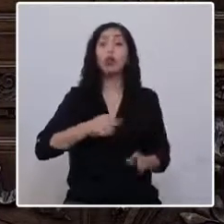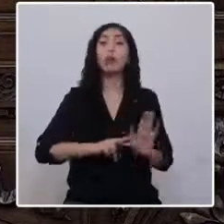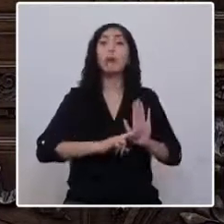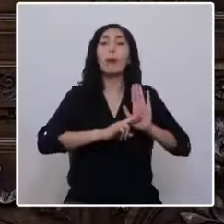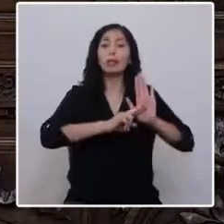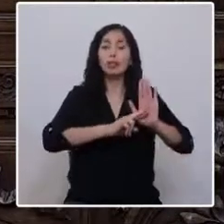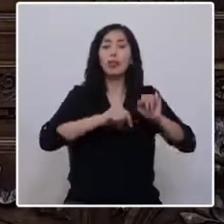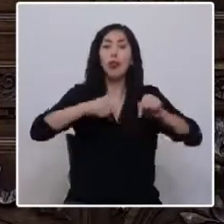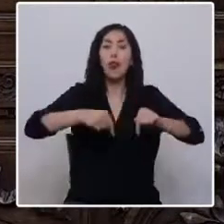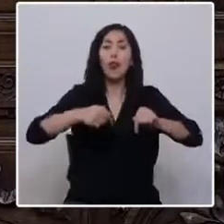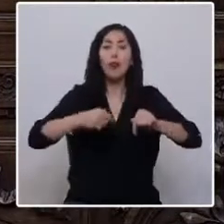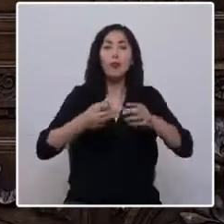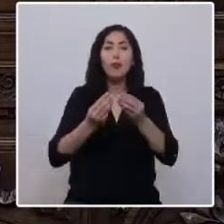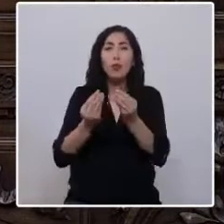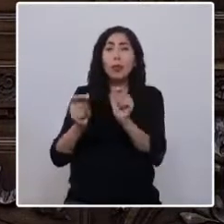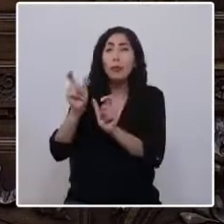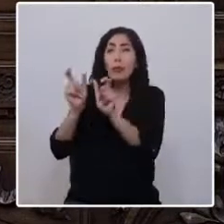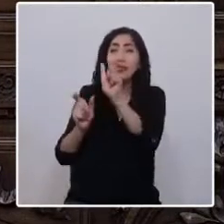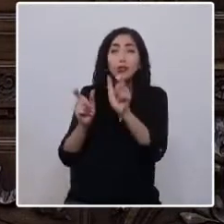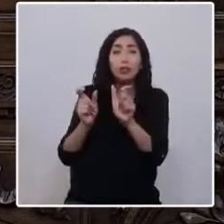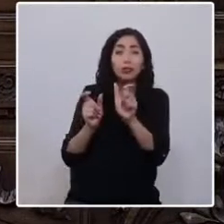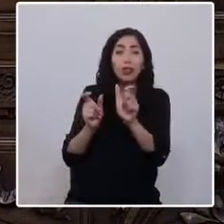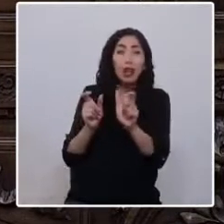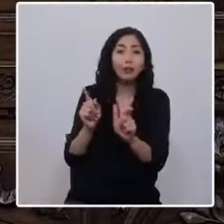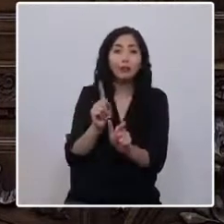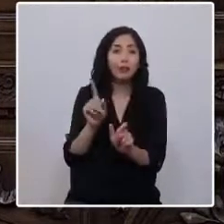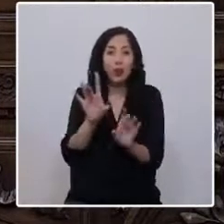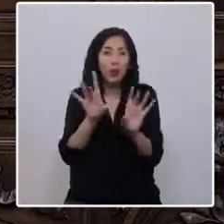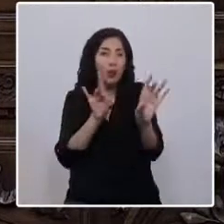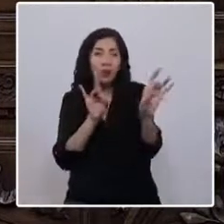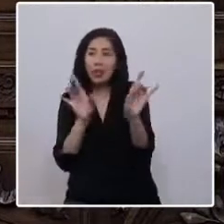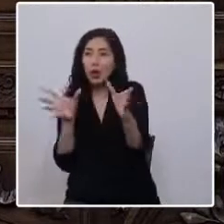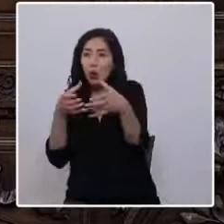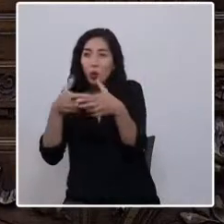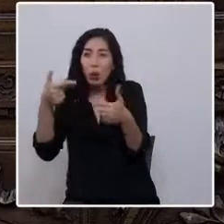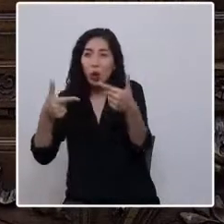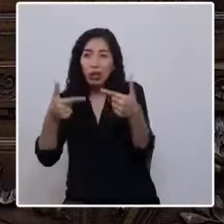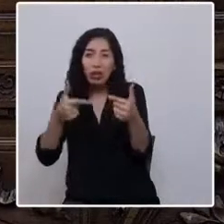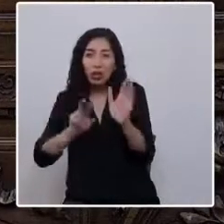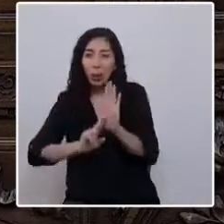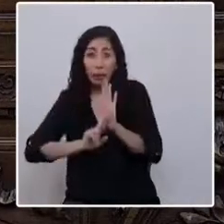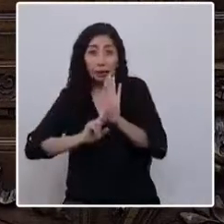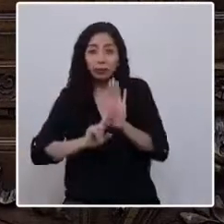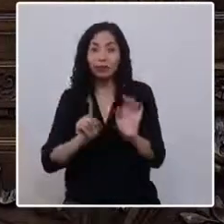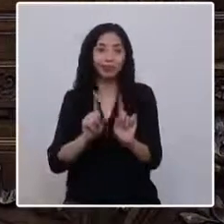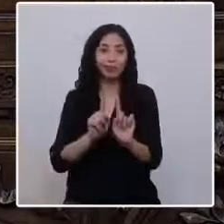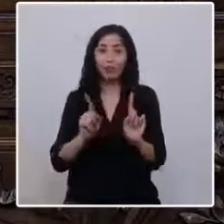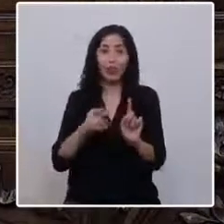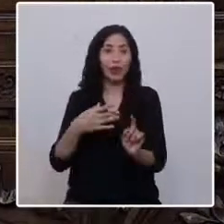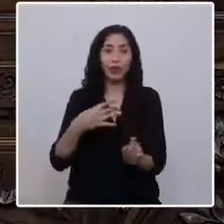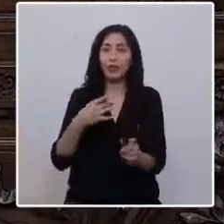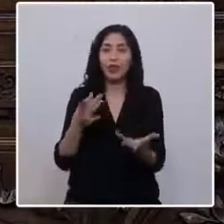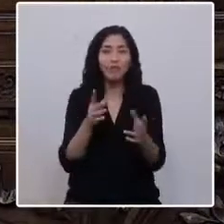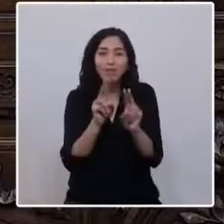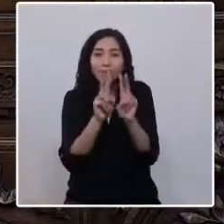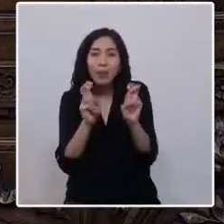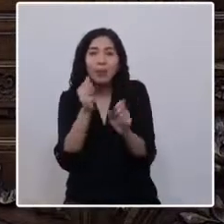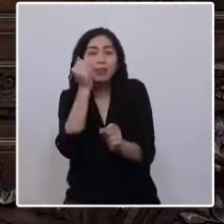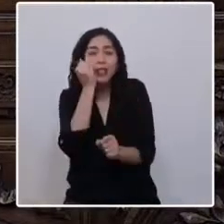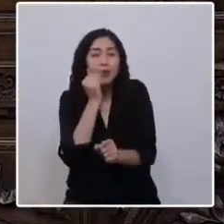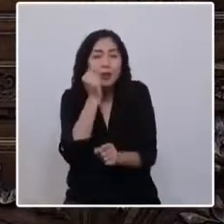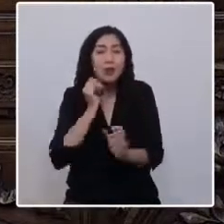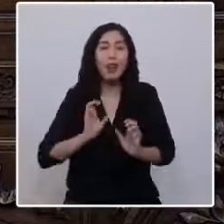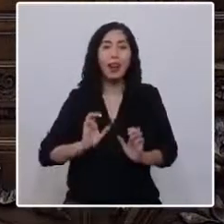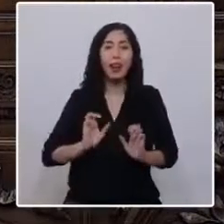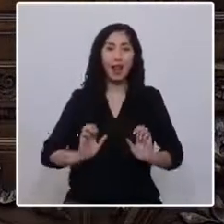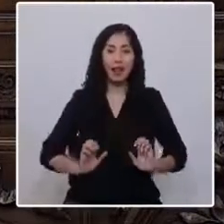de voces que no encontraron en los partidos políticos de los 30 años la convicción, ternura, ética ni vocación que se requiere para gobernar